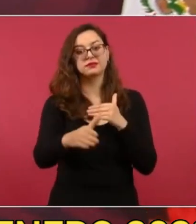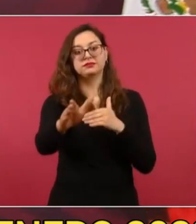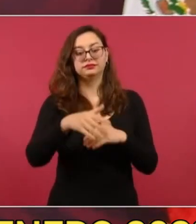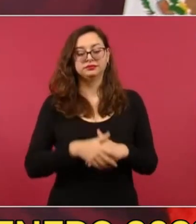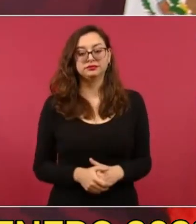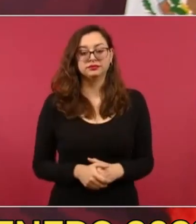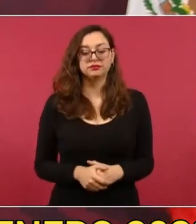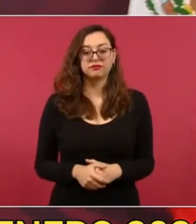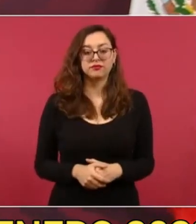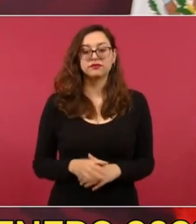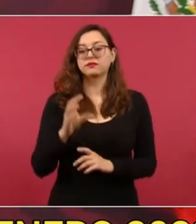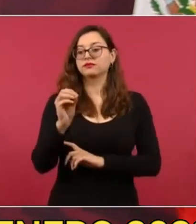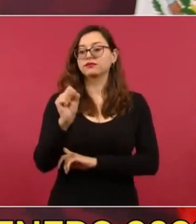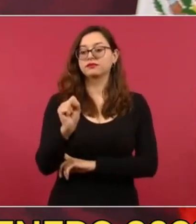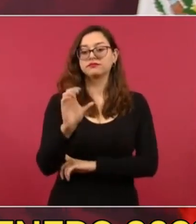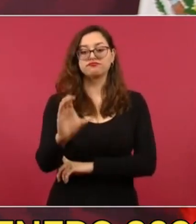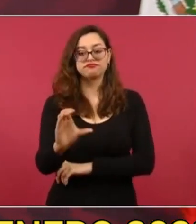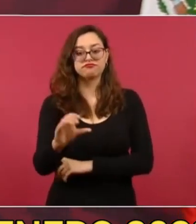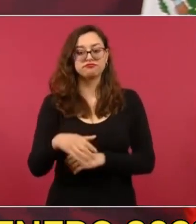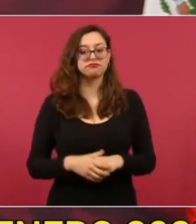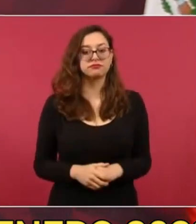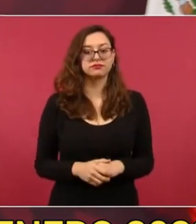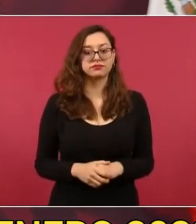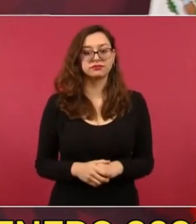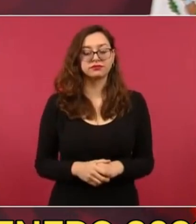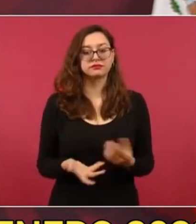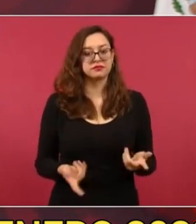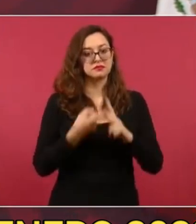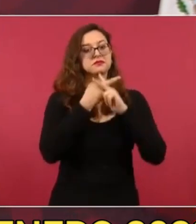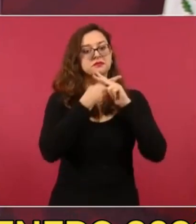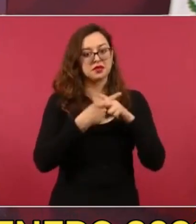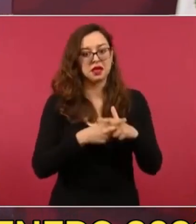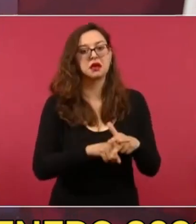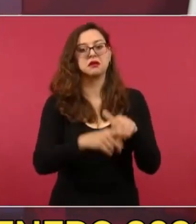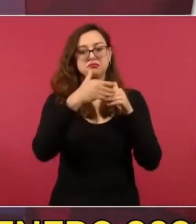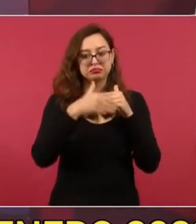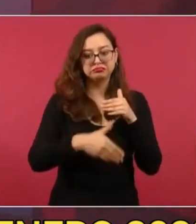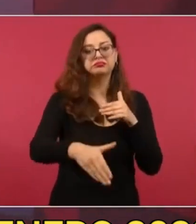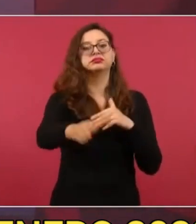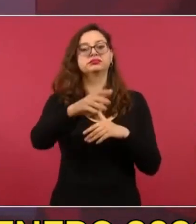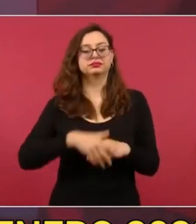y la sociedad civil, lo que antes se conocía como pueblo.